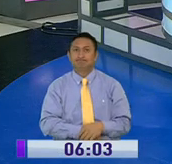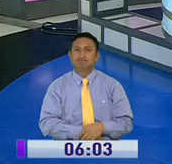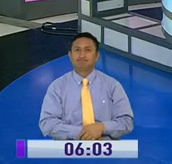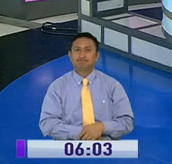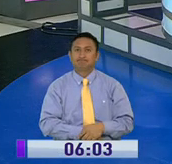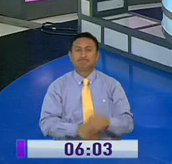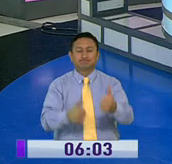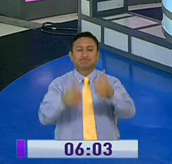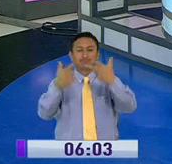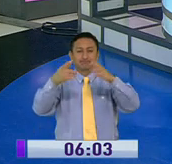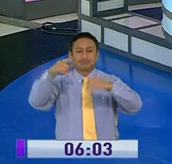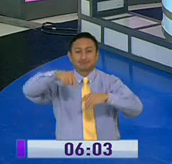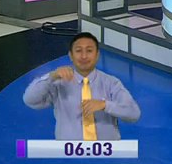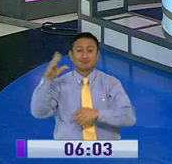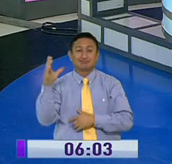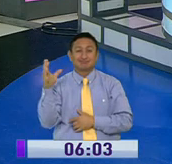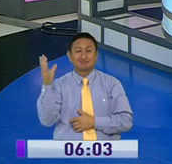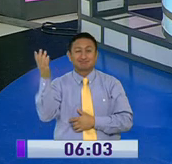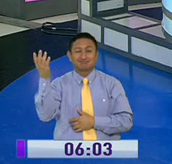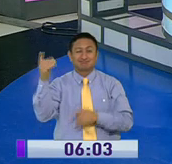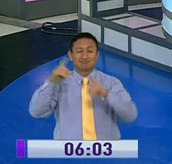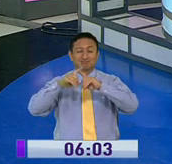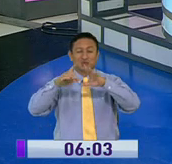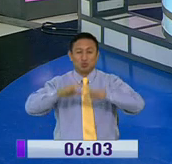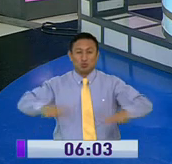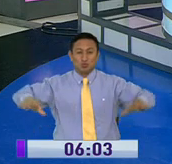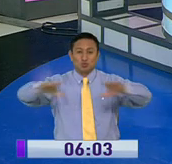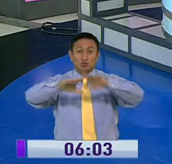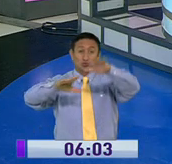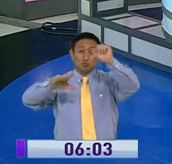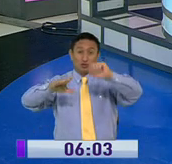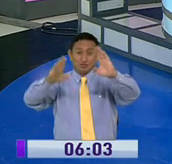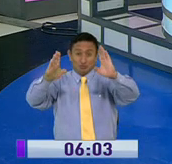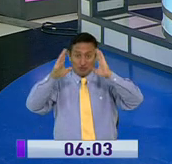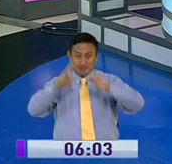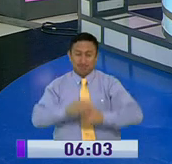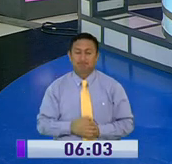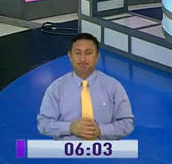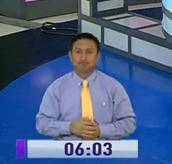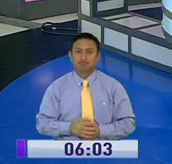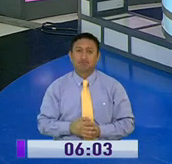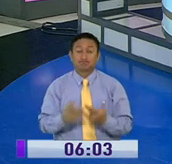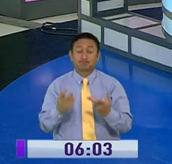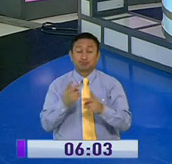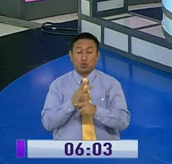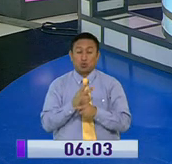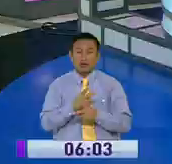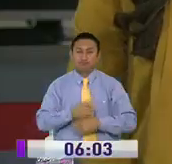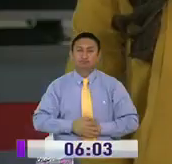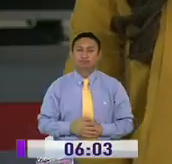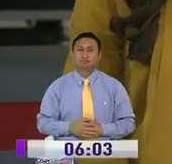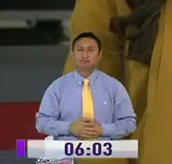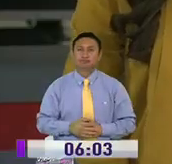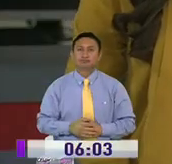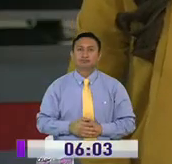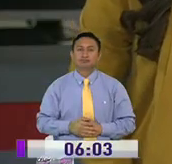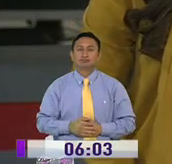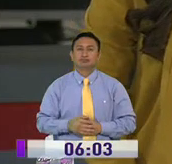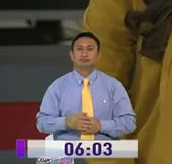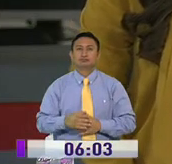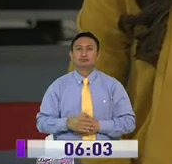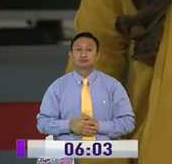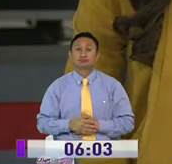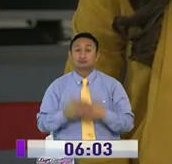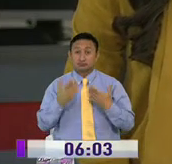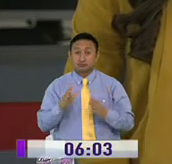está entonces cómo está el clima en diferentes provincias del país para que usted tome las medidas necesarias. Vamos a empezar con la información. Les contamos que a pesar de las